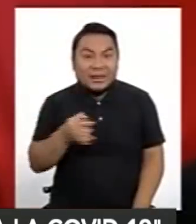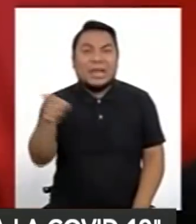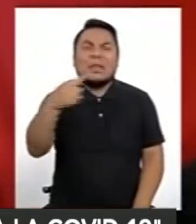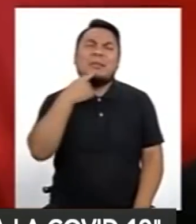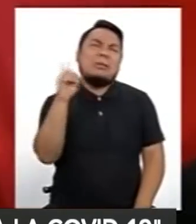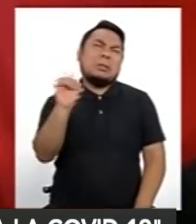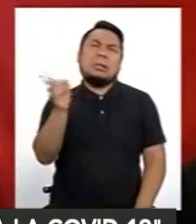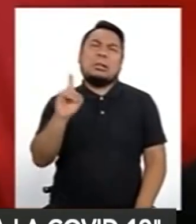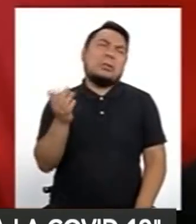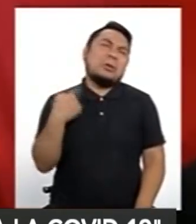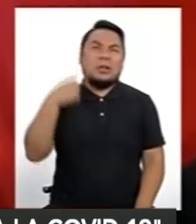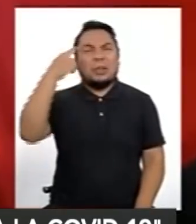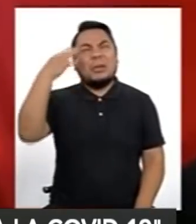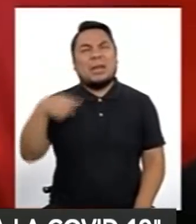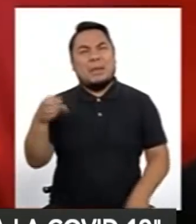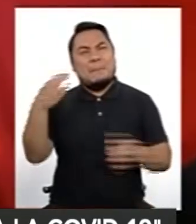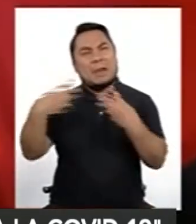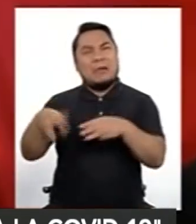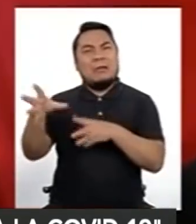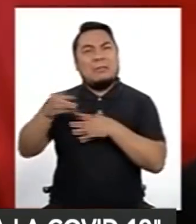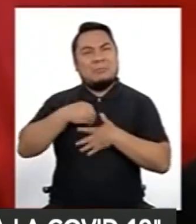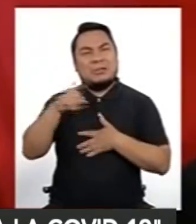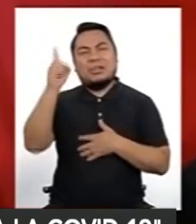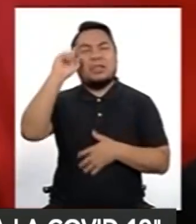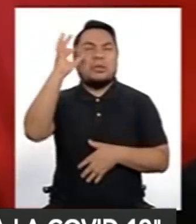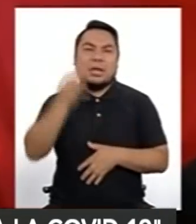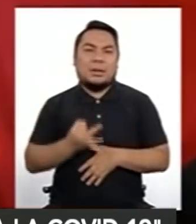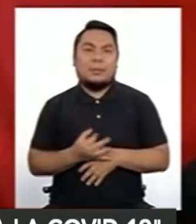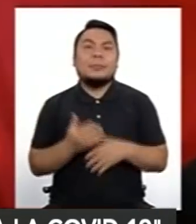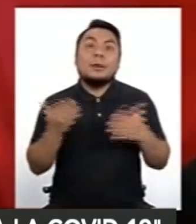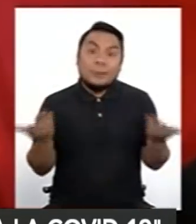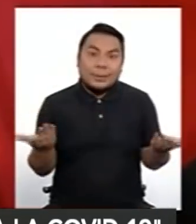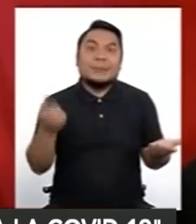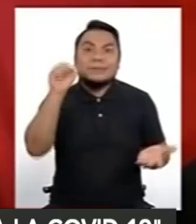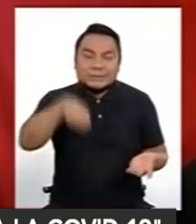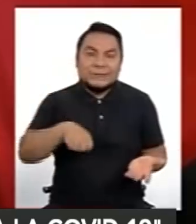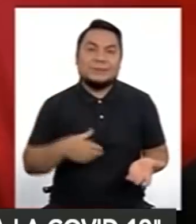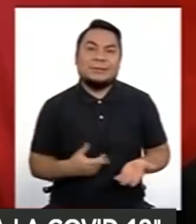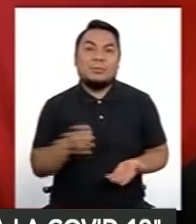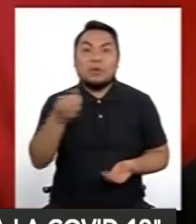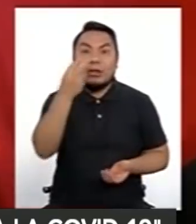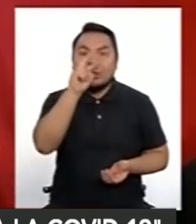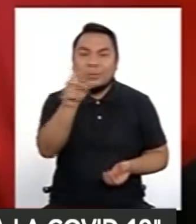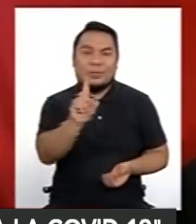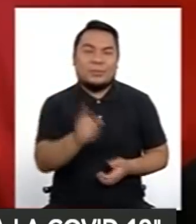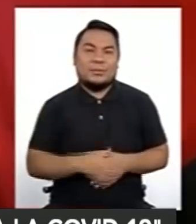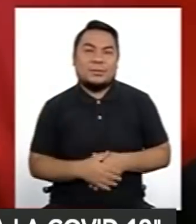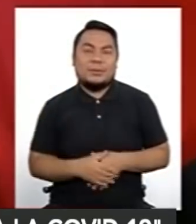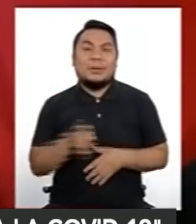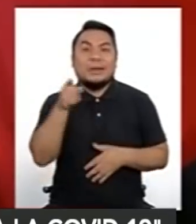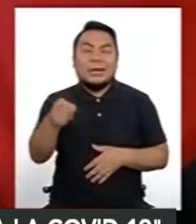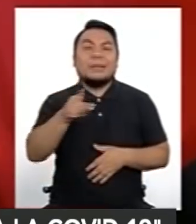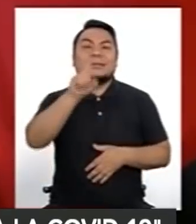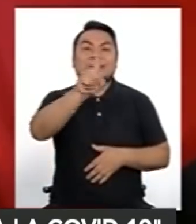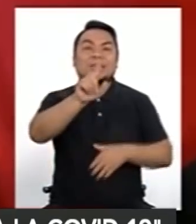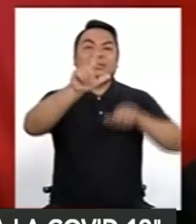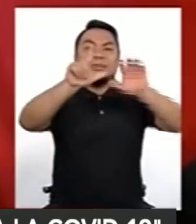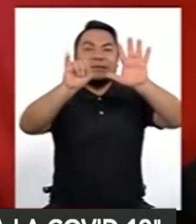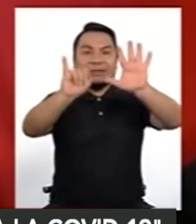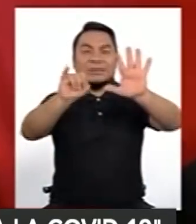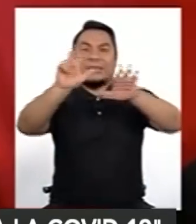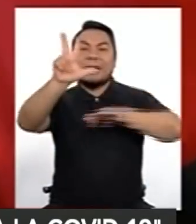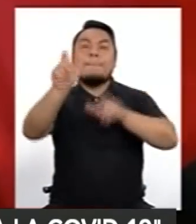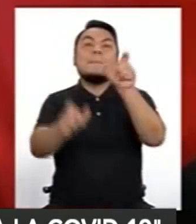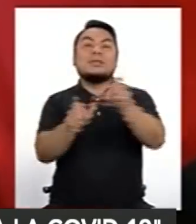¿ahora sí creen que se pueden contagiar en el mercado? Es que el virus no se ve. Y entonces estas 163